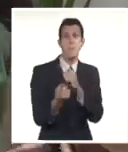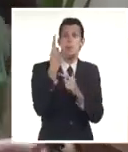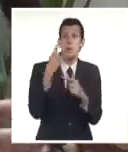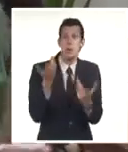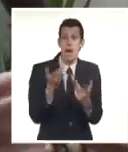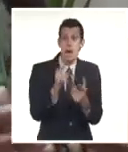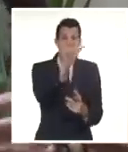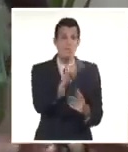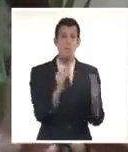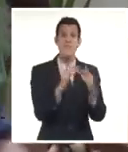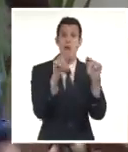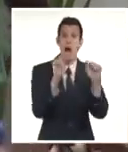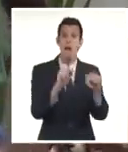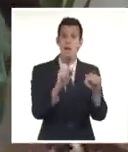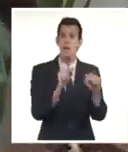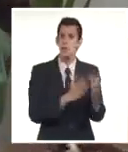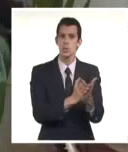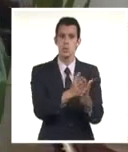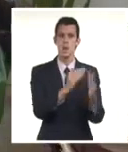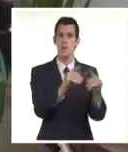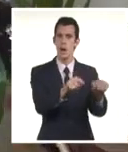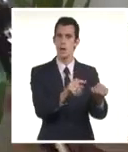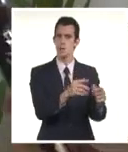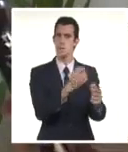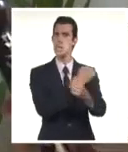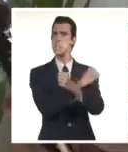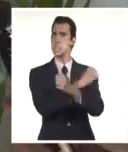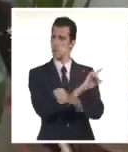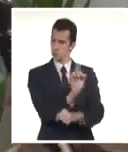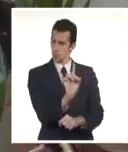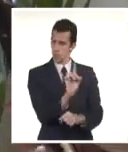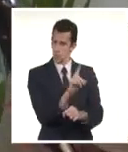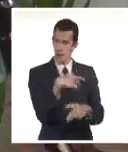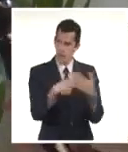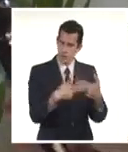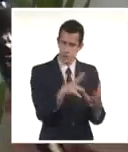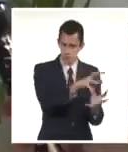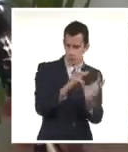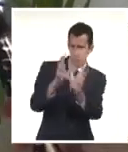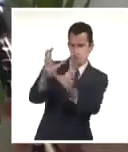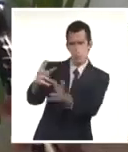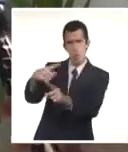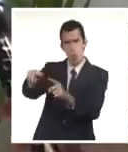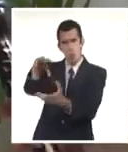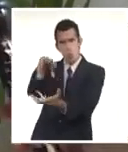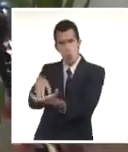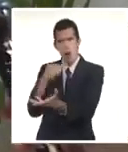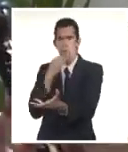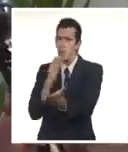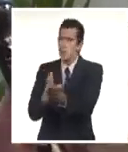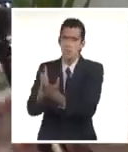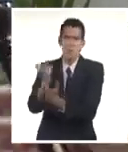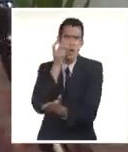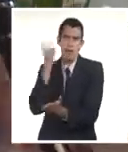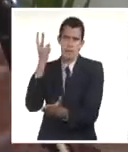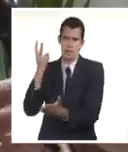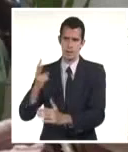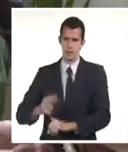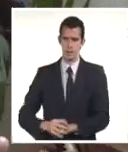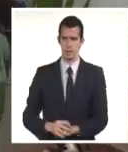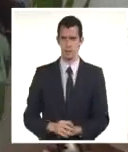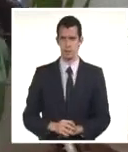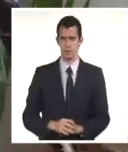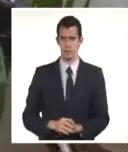evacuar a esas personas, llevarlas hacia lugares donde puedan desarrollar su vida, incorporarse a su vida, mientras